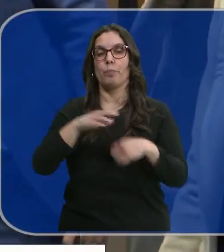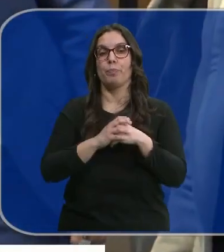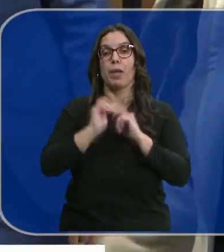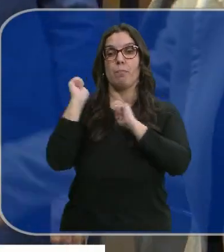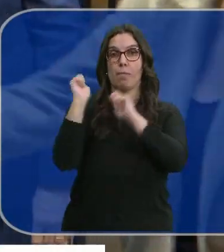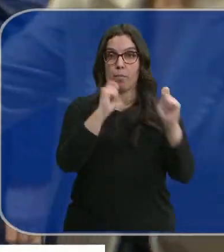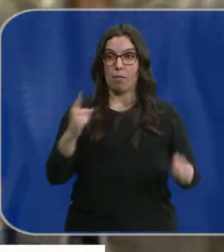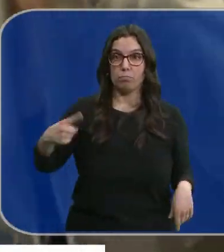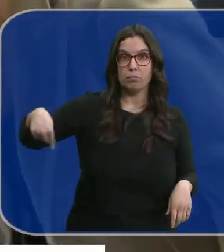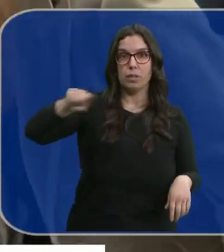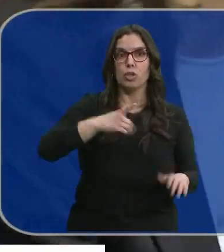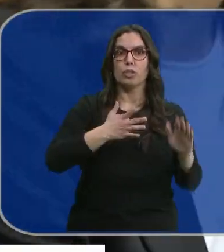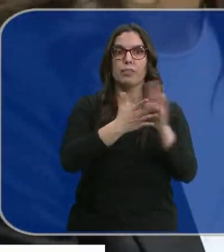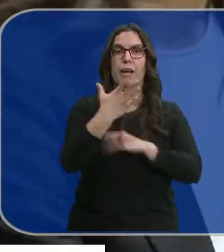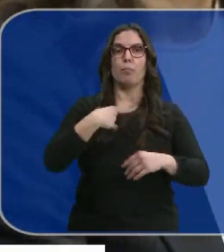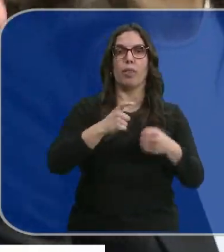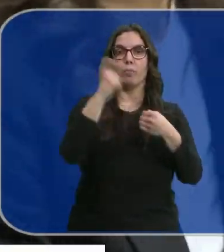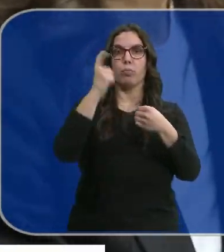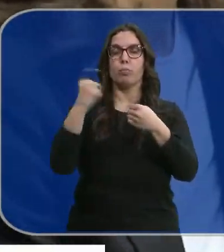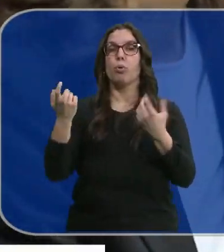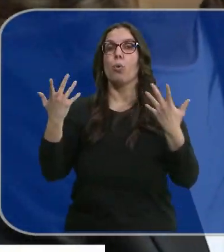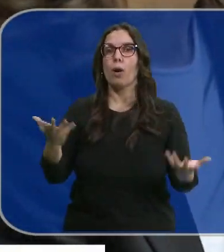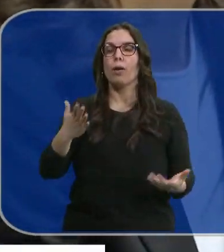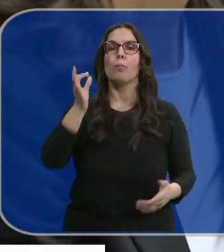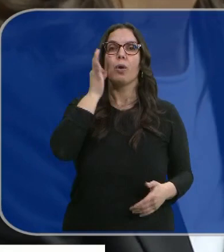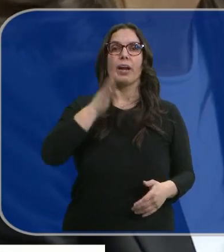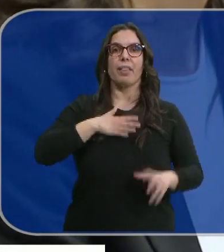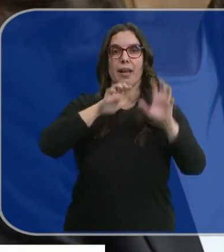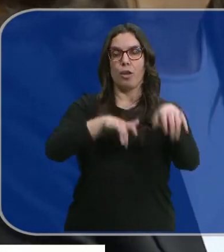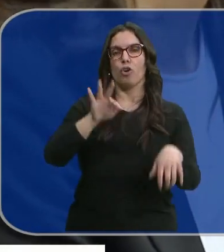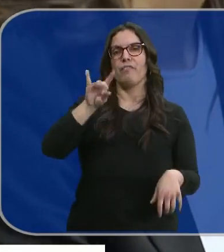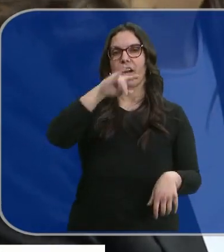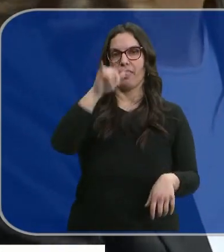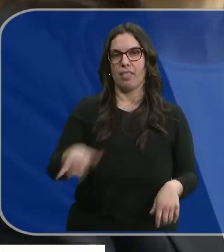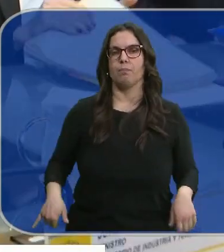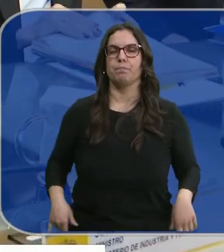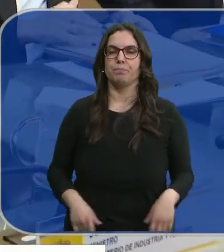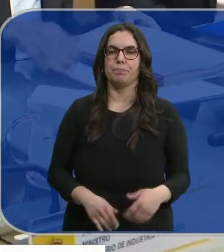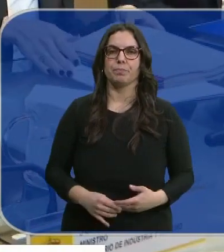Estos nombramientos pueden suponer la salida de la Ejecutiva de la leonesa Andrea Fernández.